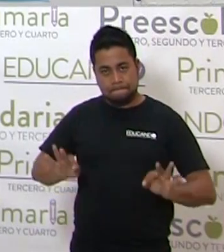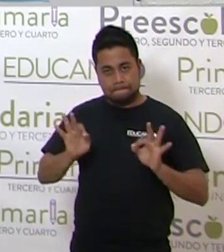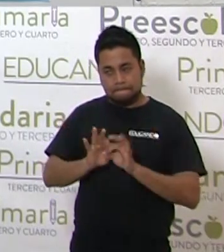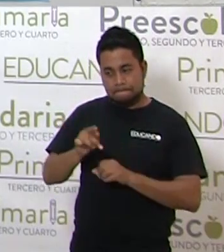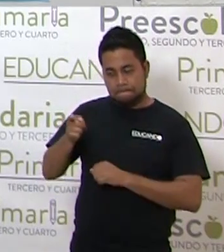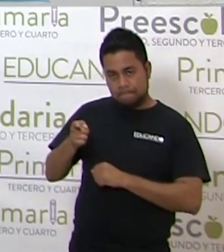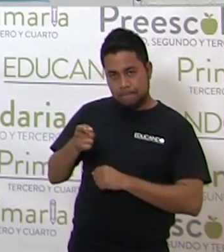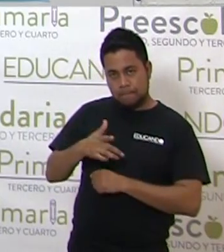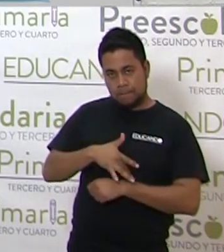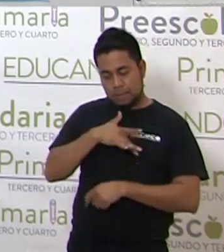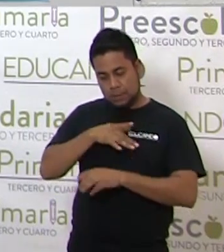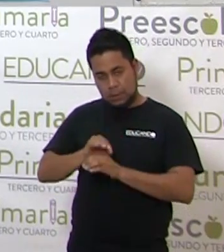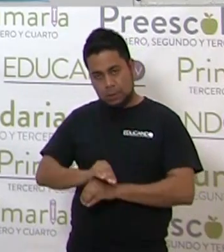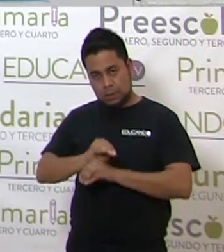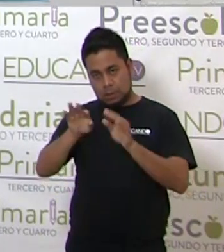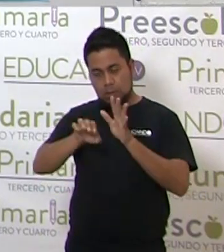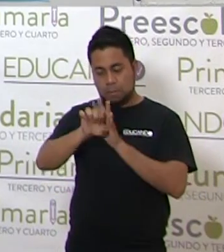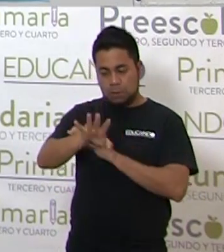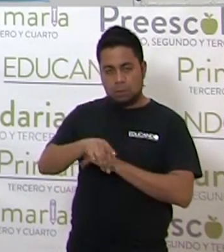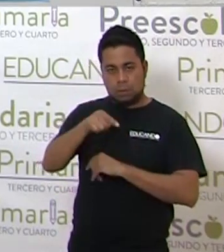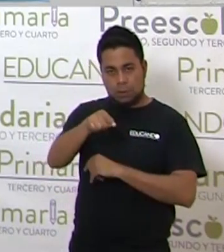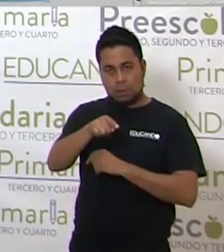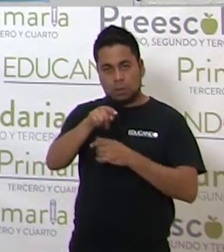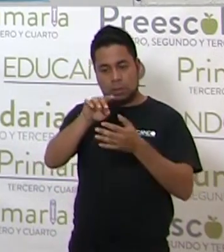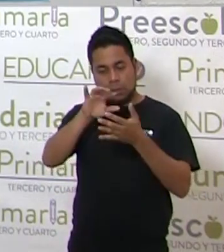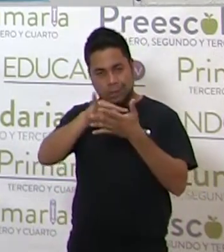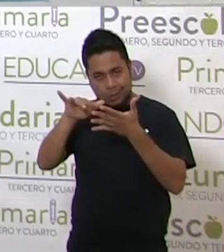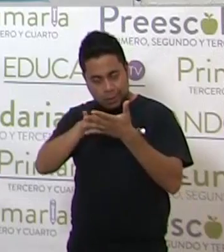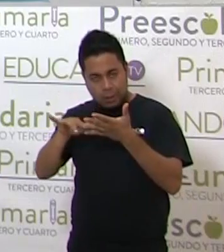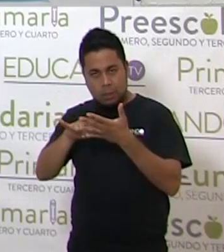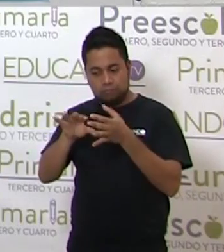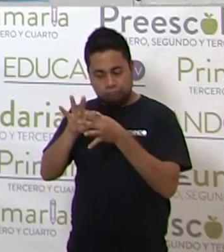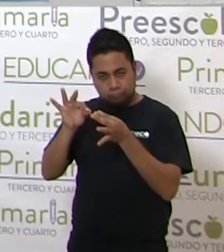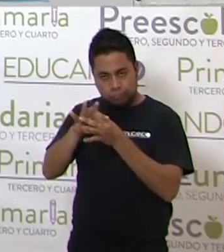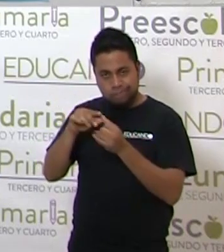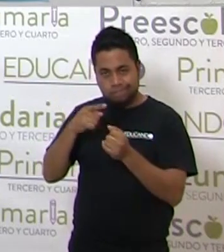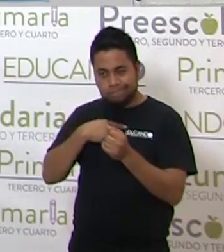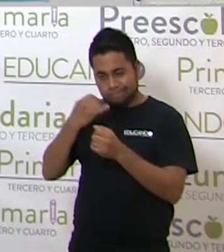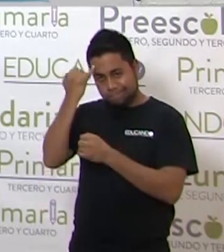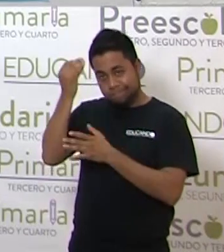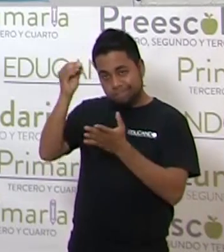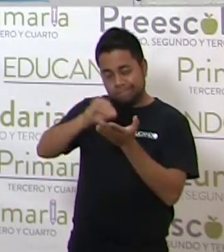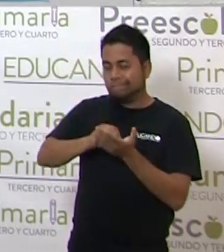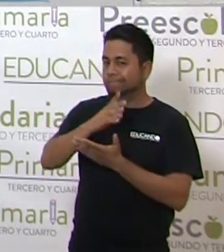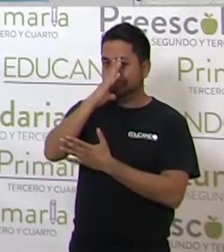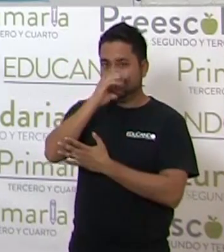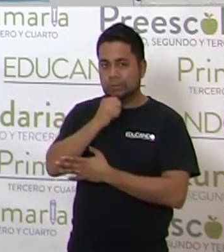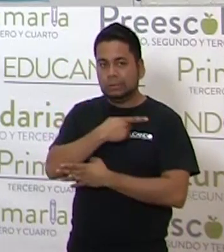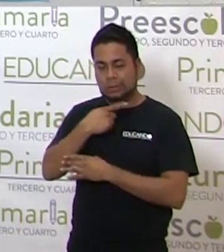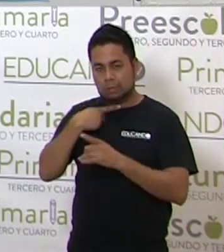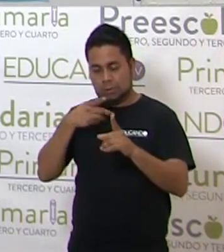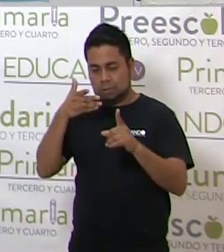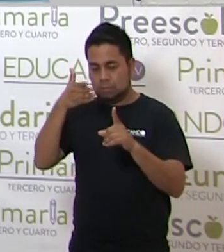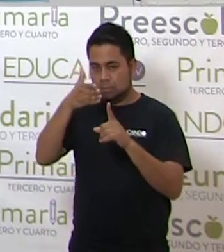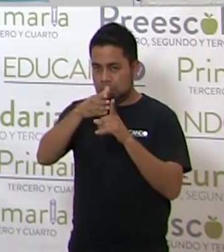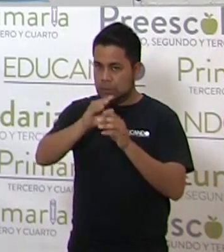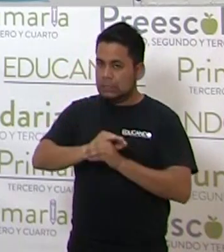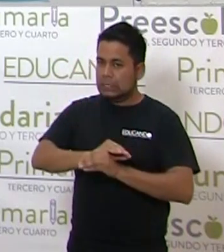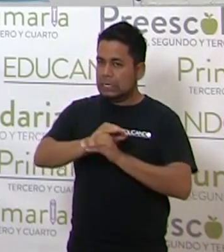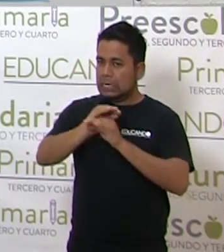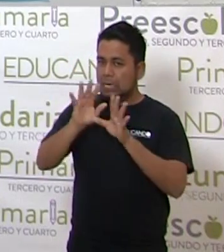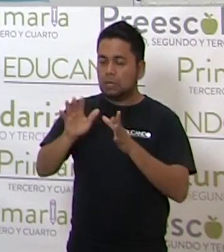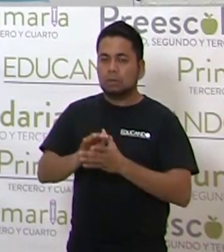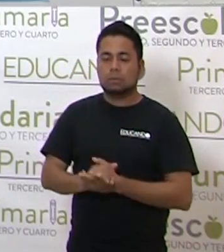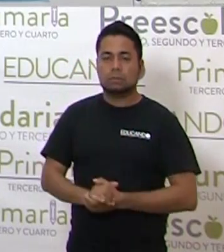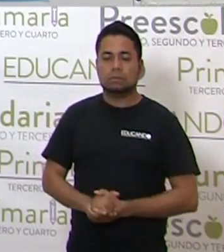tengan claro eso. Cuando hagamos un texto expositivo no podemos inventar nada. Tiene que ser objetivo. ¿Ok? Bueno, vamos